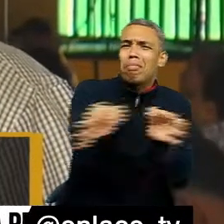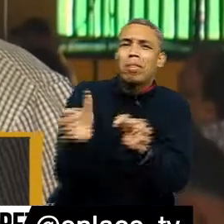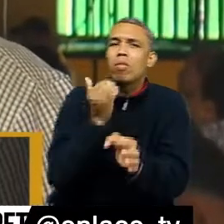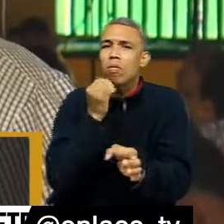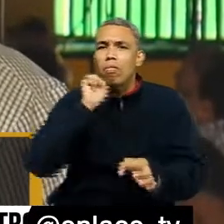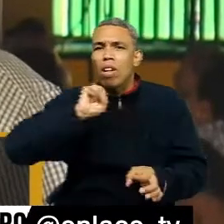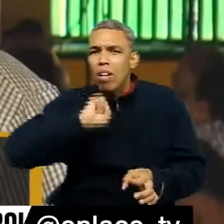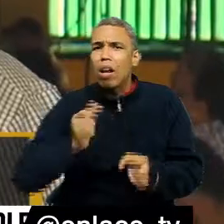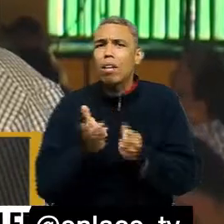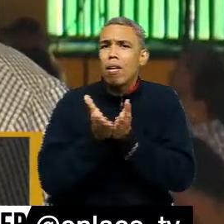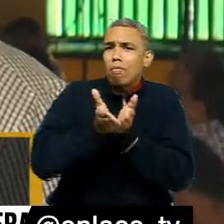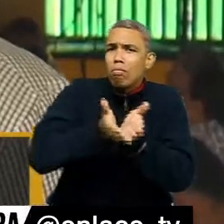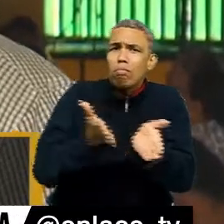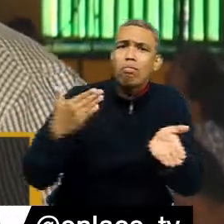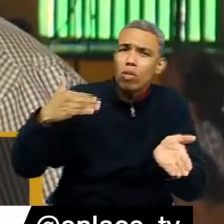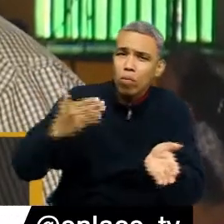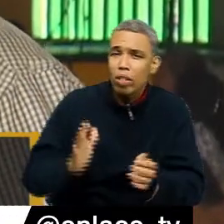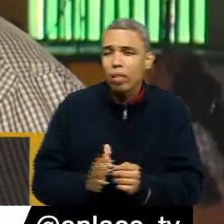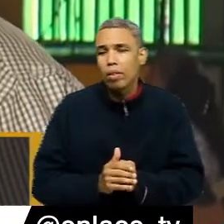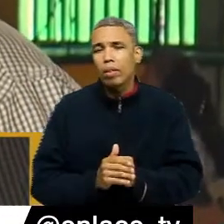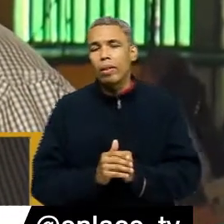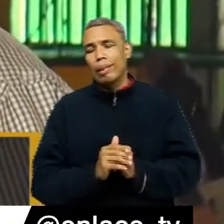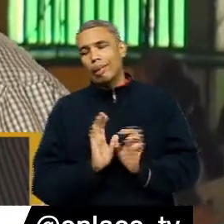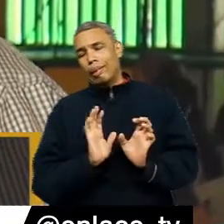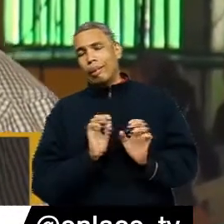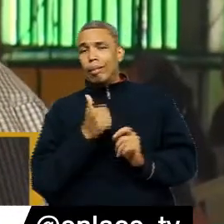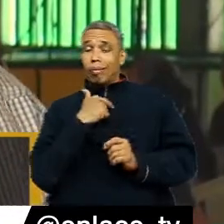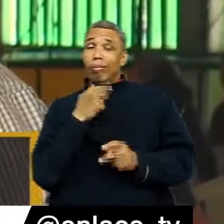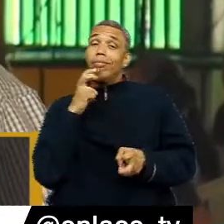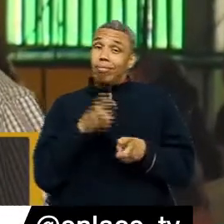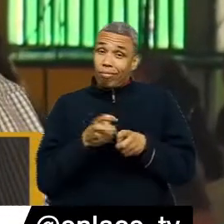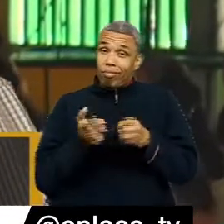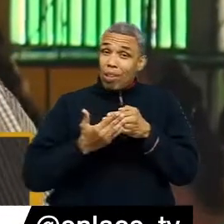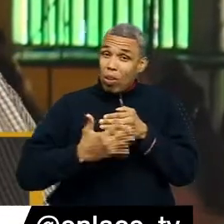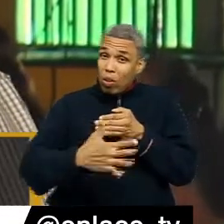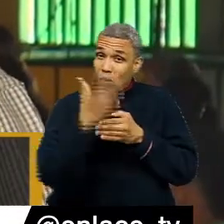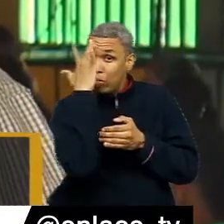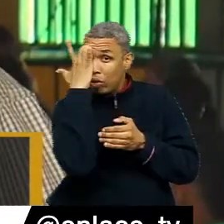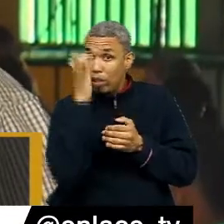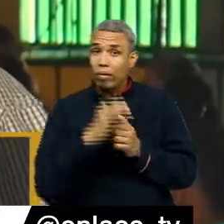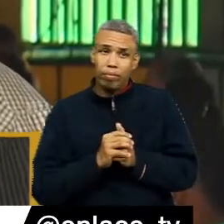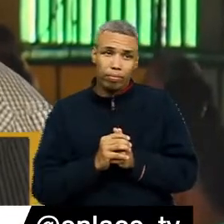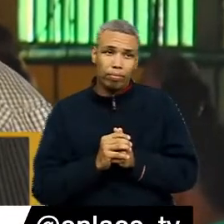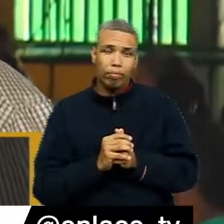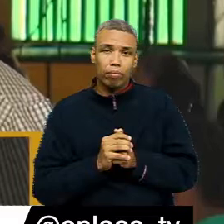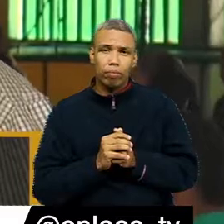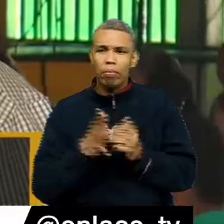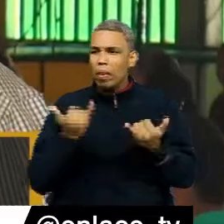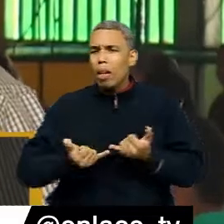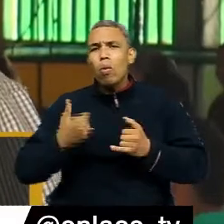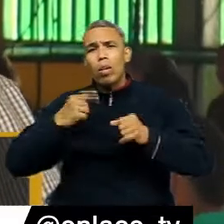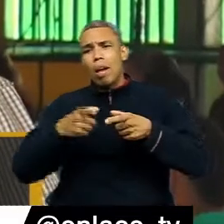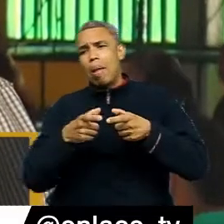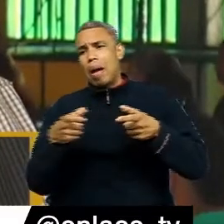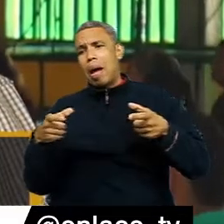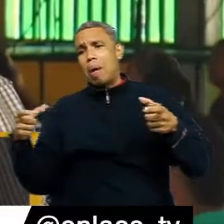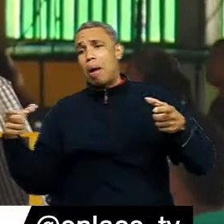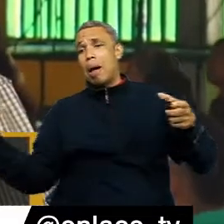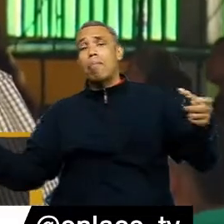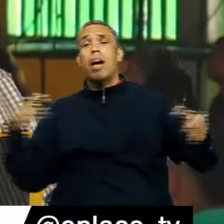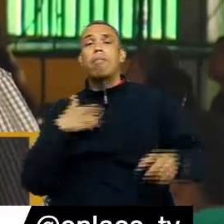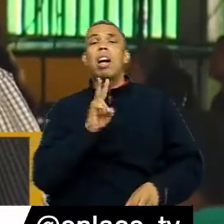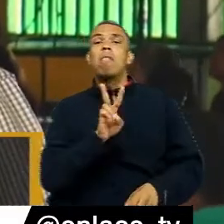centro, solamente habíamos 2.000, 1.070 familias, y hoy desafortunadamente hay más de 25.000 habitantes en el corregimiento del centro,